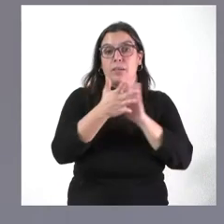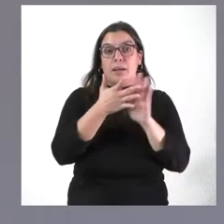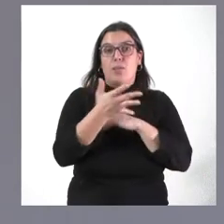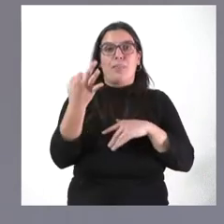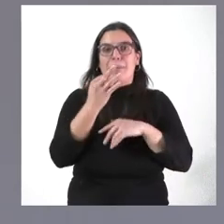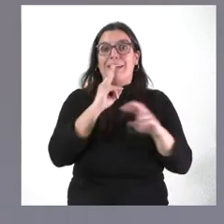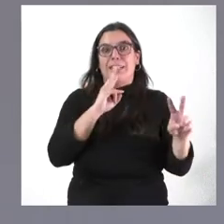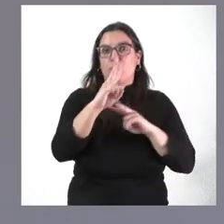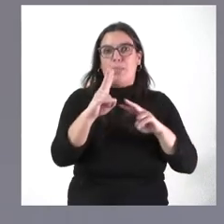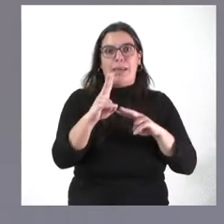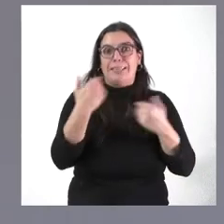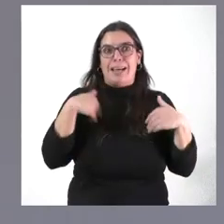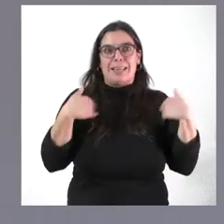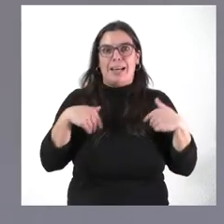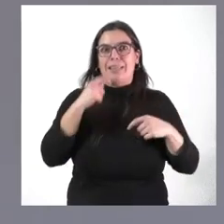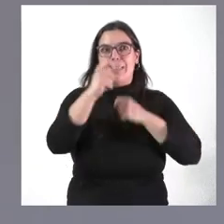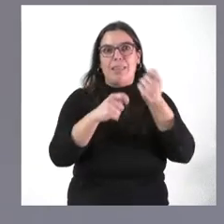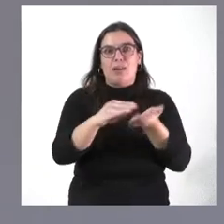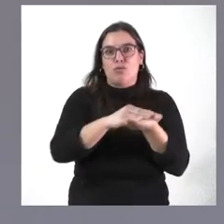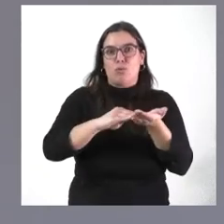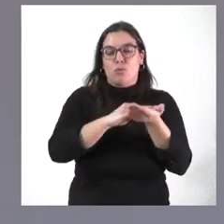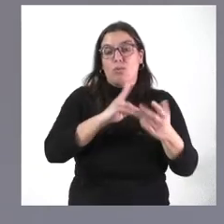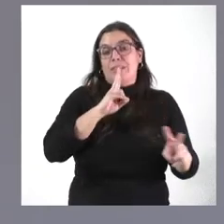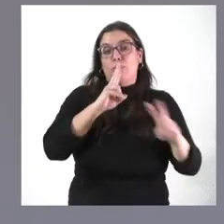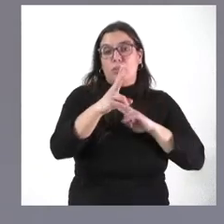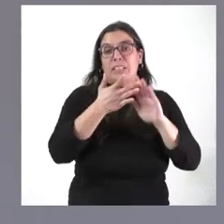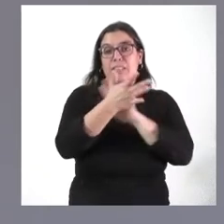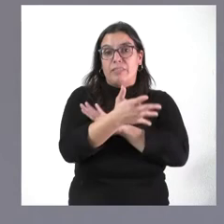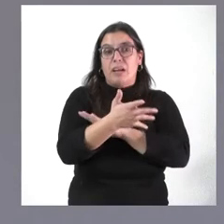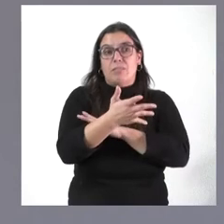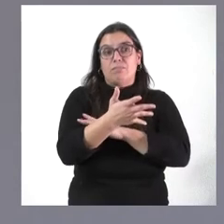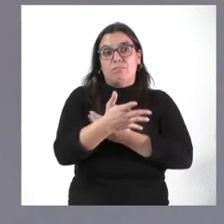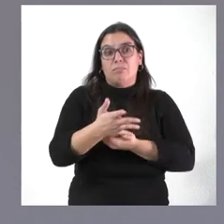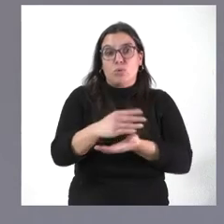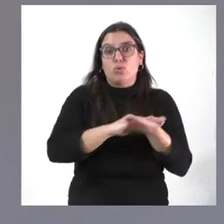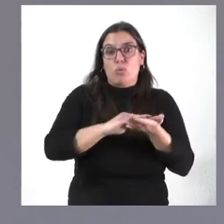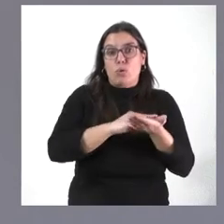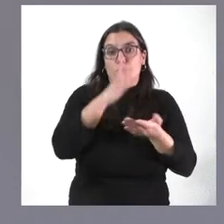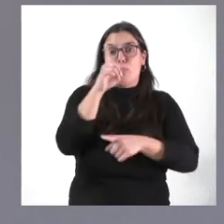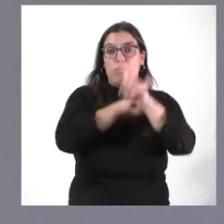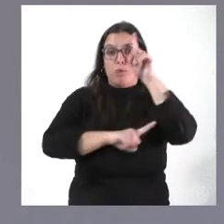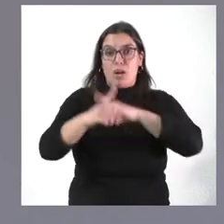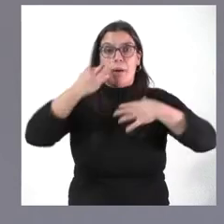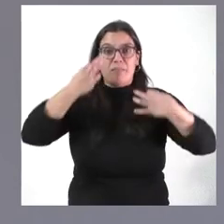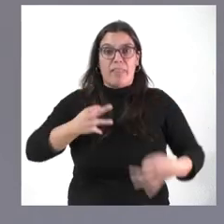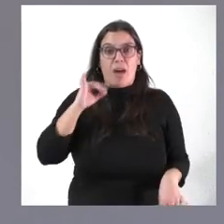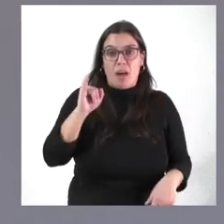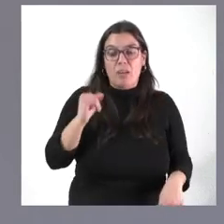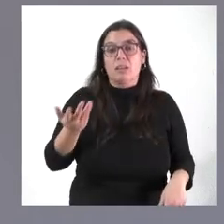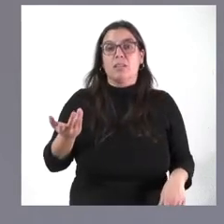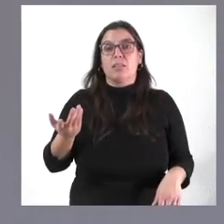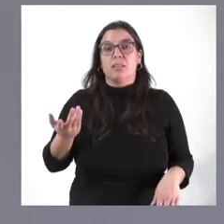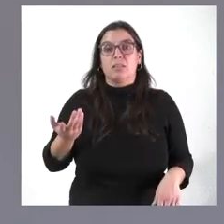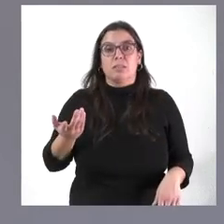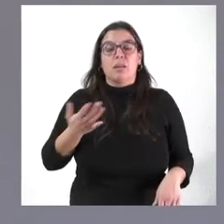dar respuesta a esta demanda es una respuesta que supone una solución a un problema real en el mundo rural de posibilidad